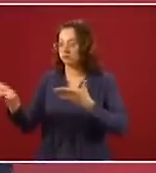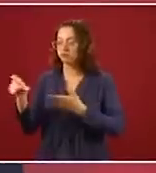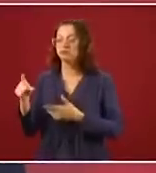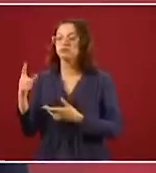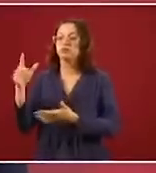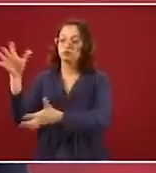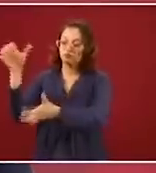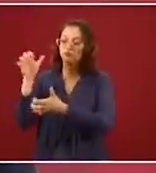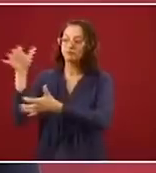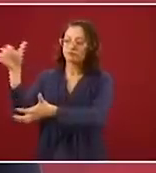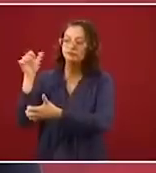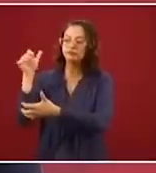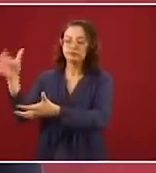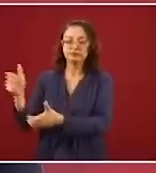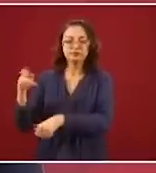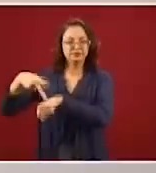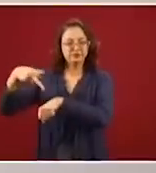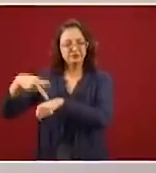la piedra